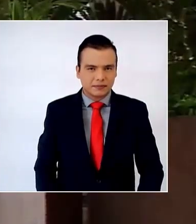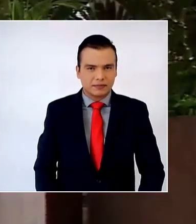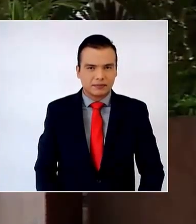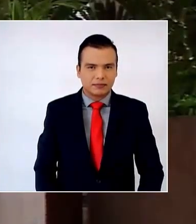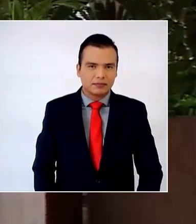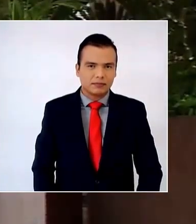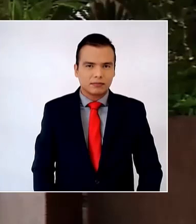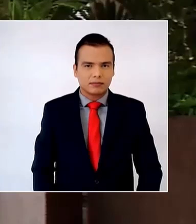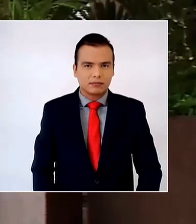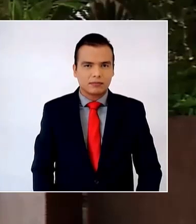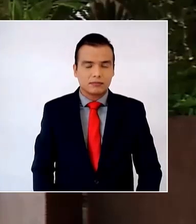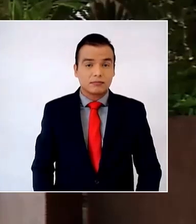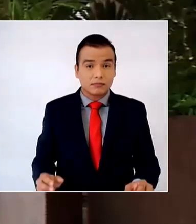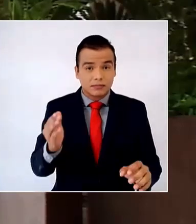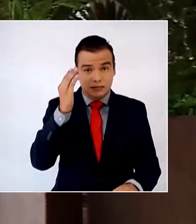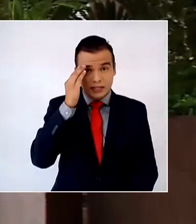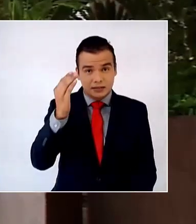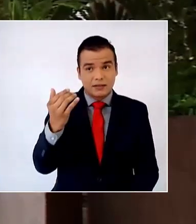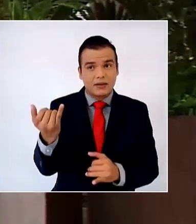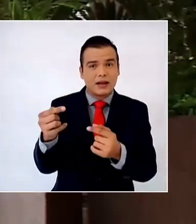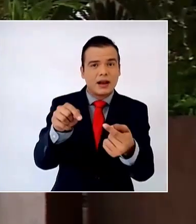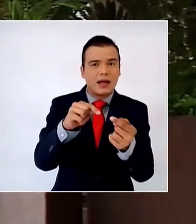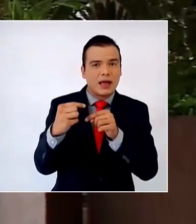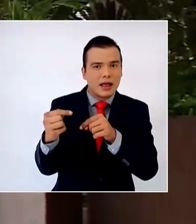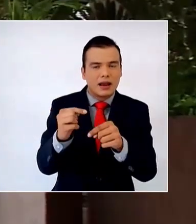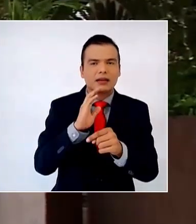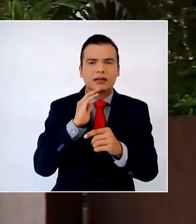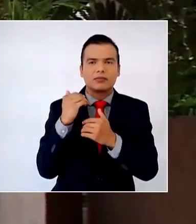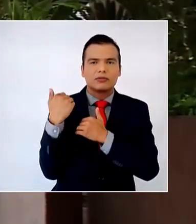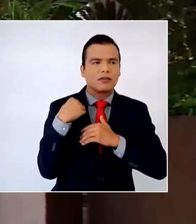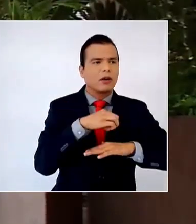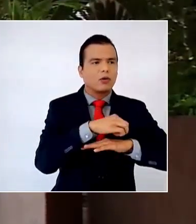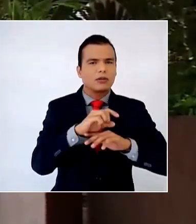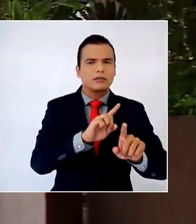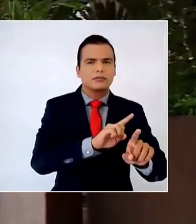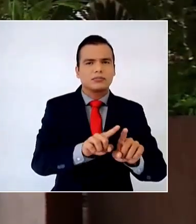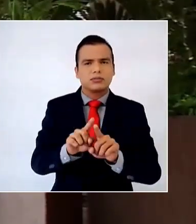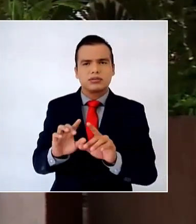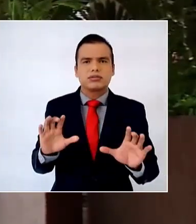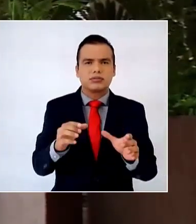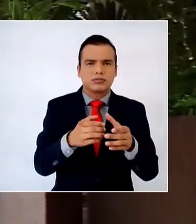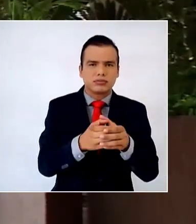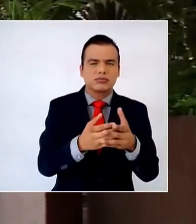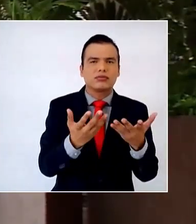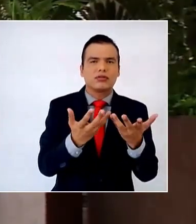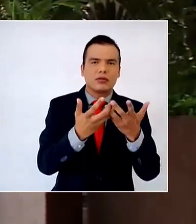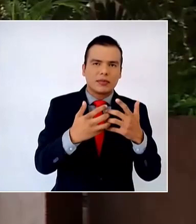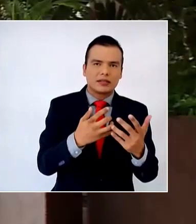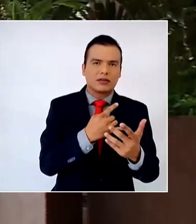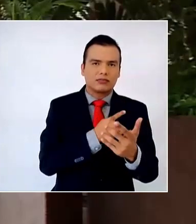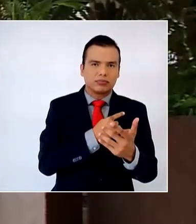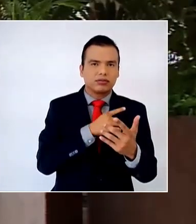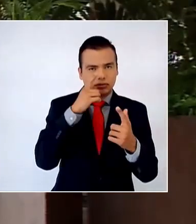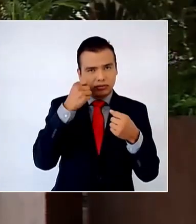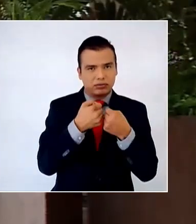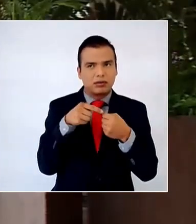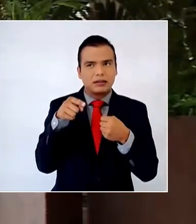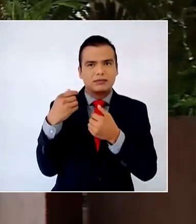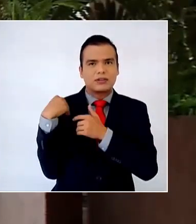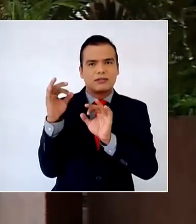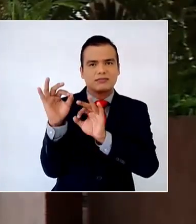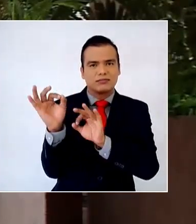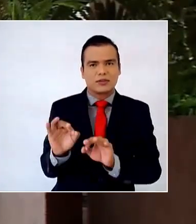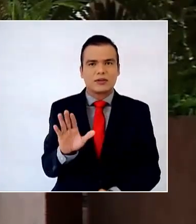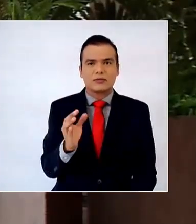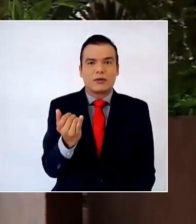Recordemos que este tipo de debates son organizados por algunos gremios económicos y el sector empresarial con las universidades de aquí de la ciudad de Cali. A propósito, el